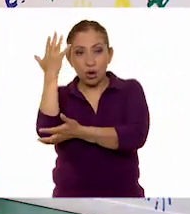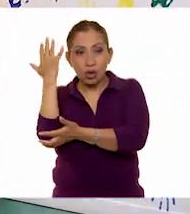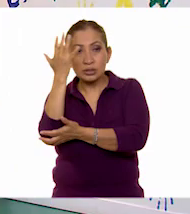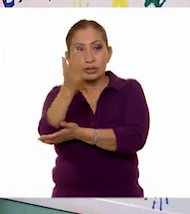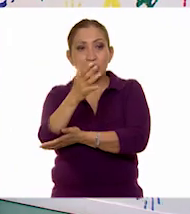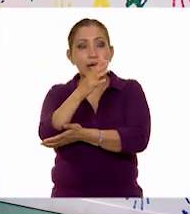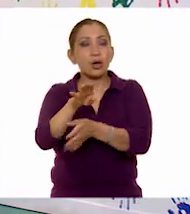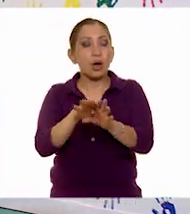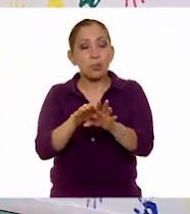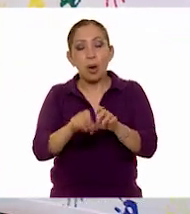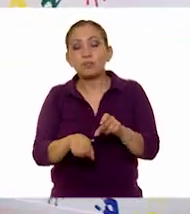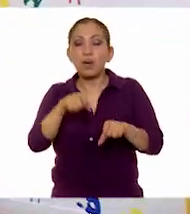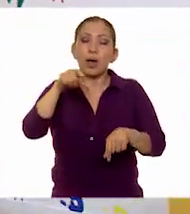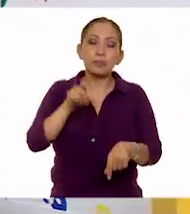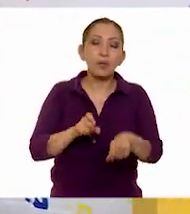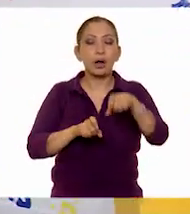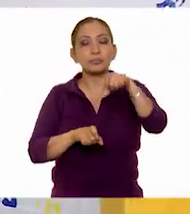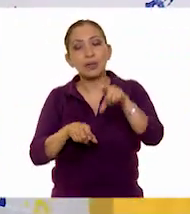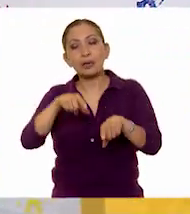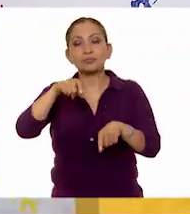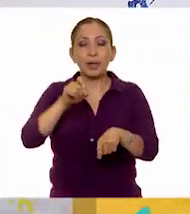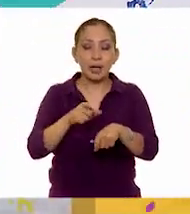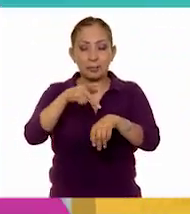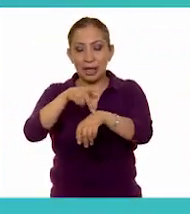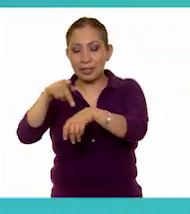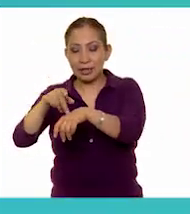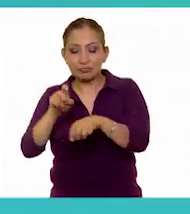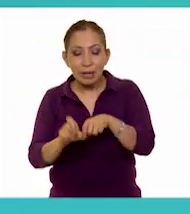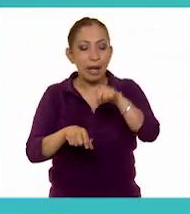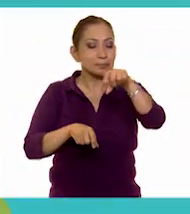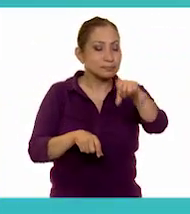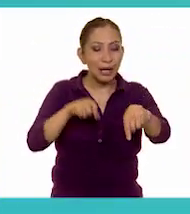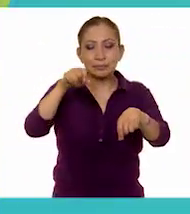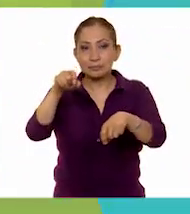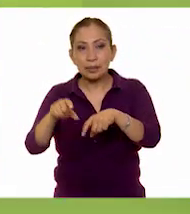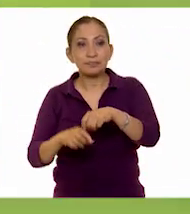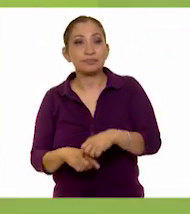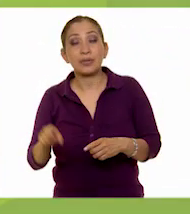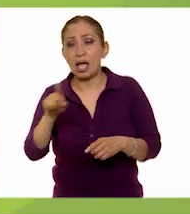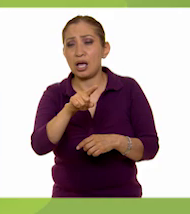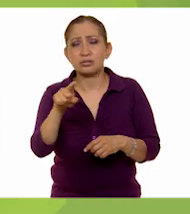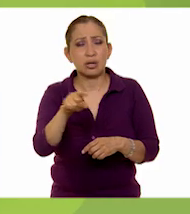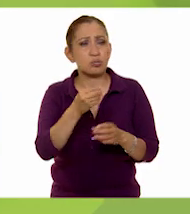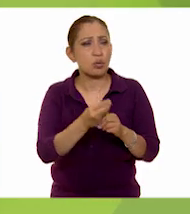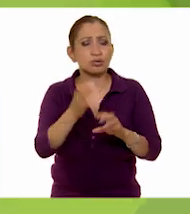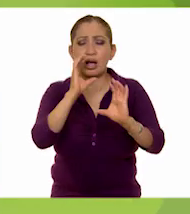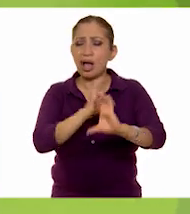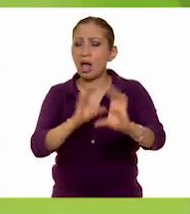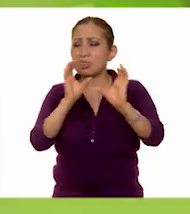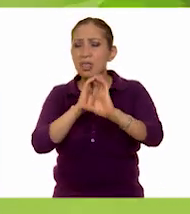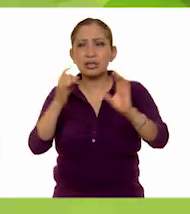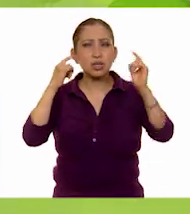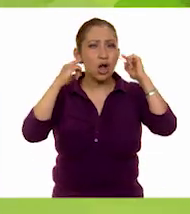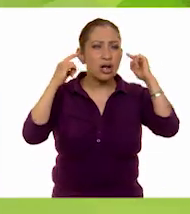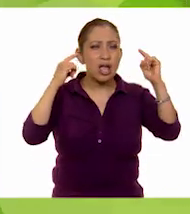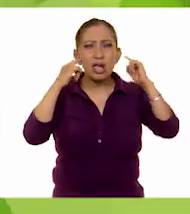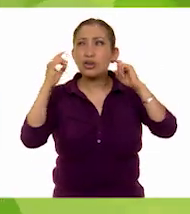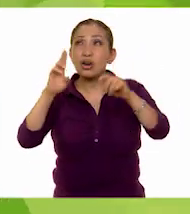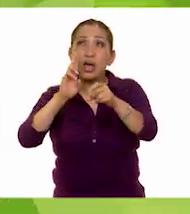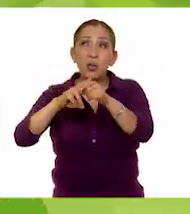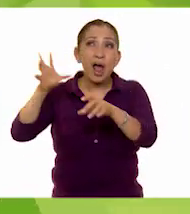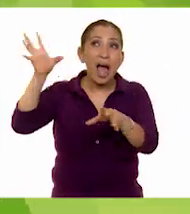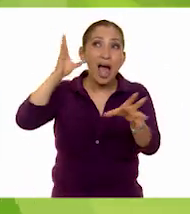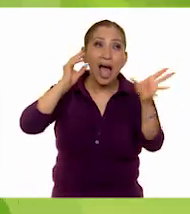si fuéramos brincando las rocas que están en el suelo. Ajá. Ellos hacían muchos cantos y sonidos de la